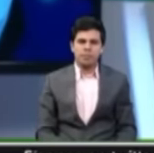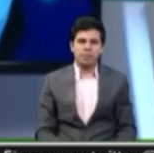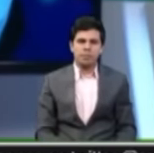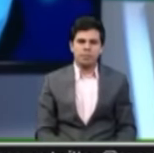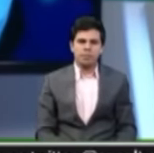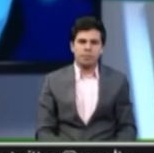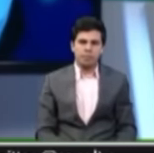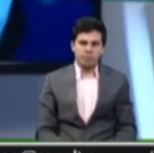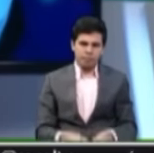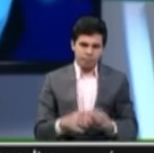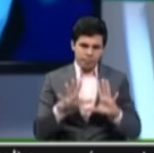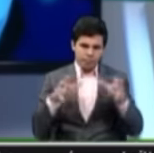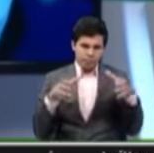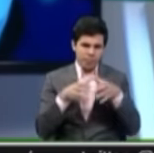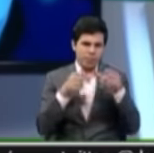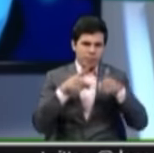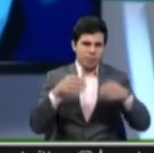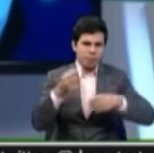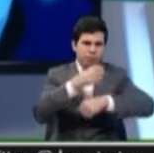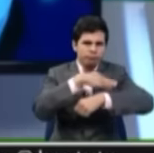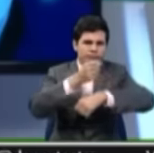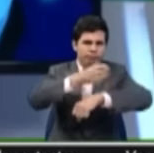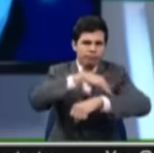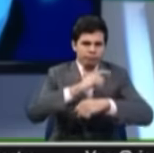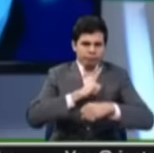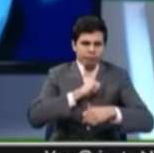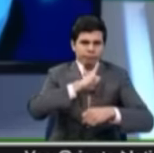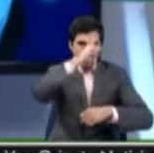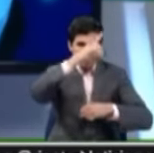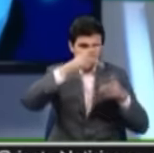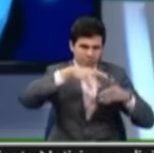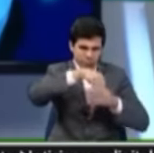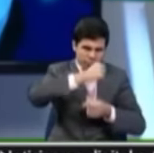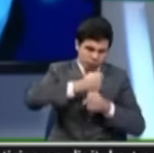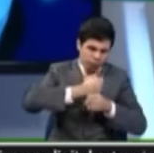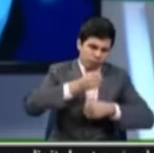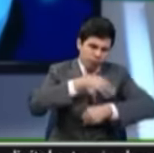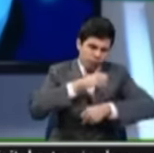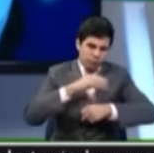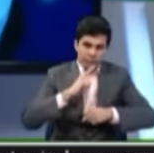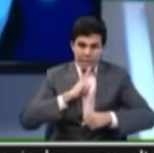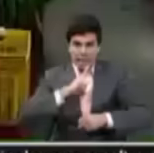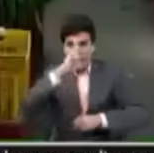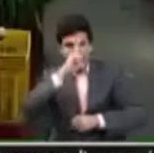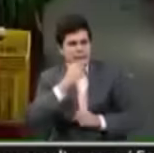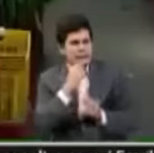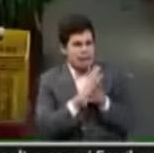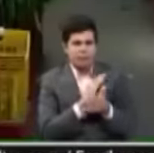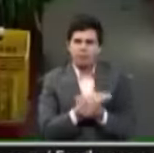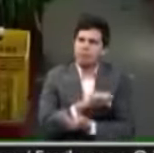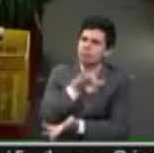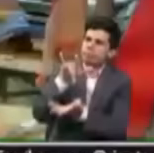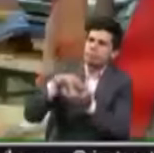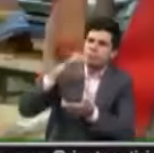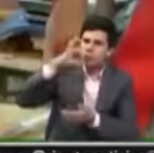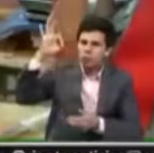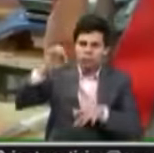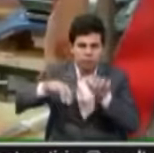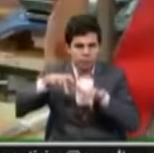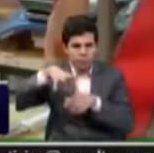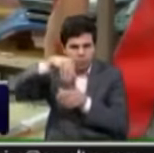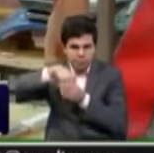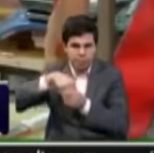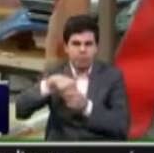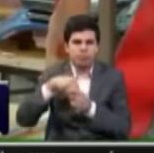Los voceros de los inquilinos de las plazas de mercado de Bucaramanga rechazaron la invitación que les hizo el secretario del